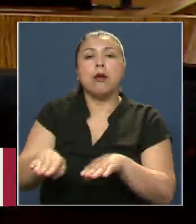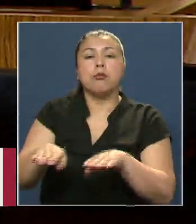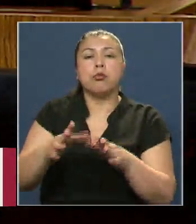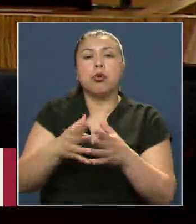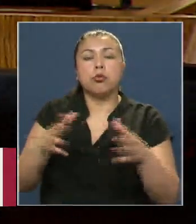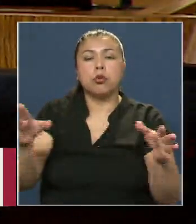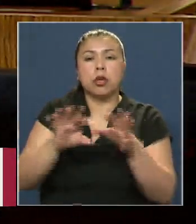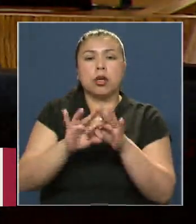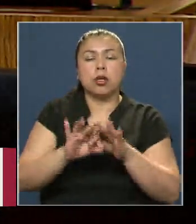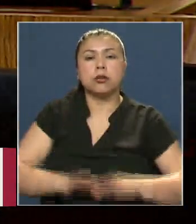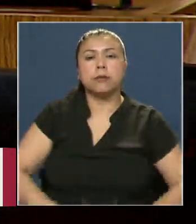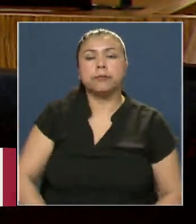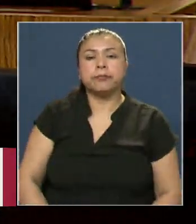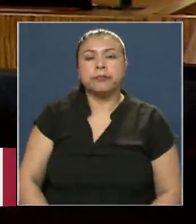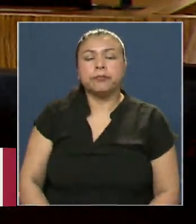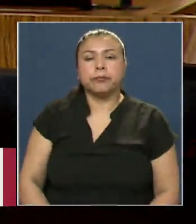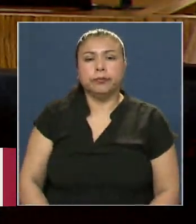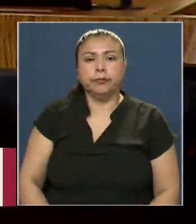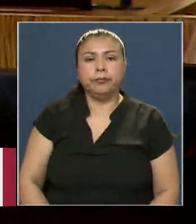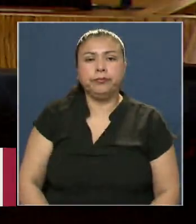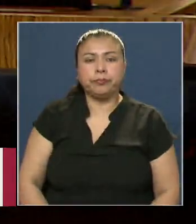gracias.